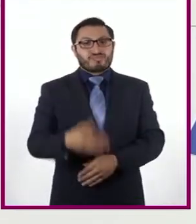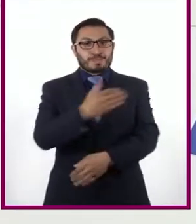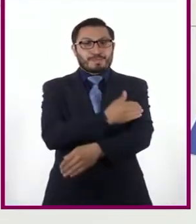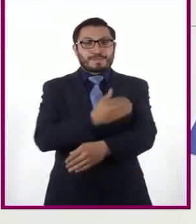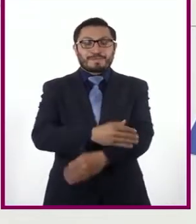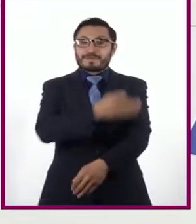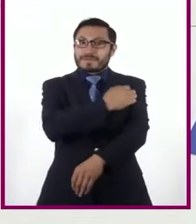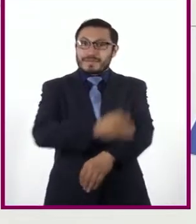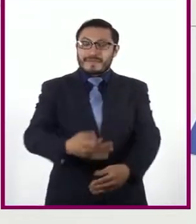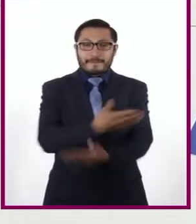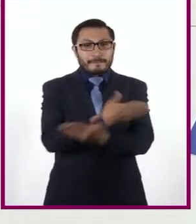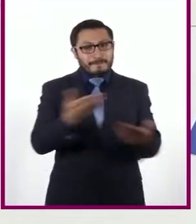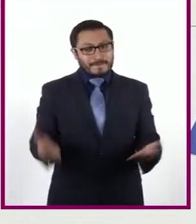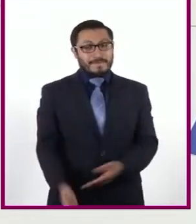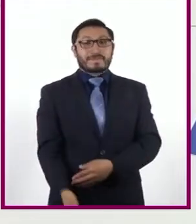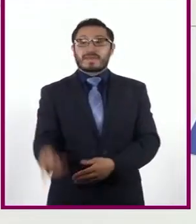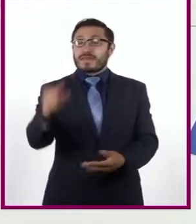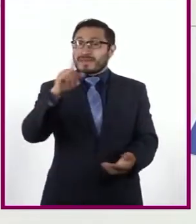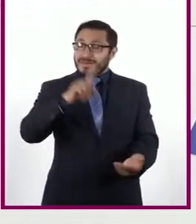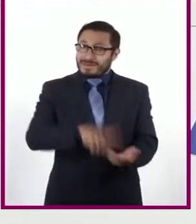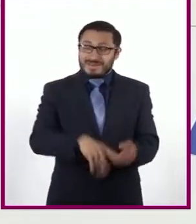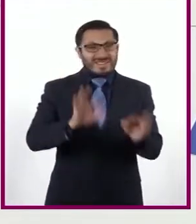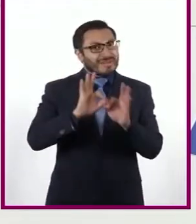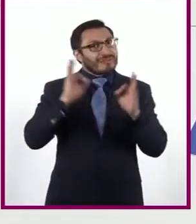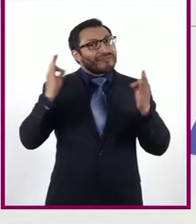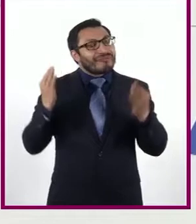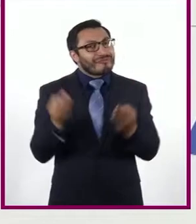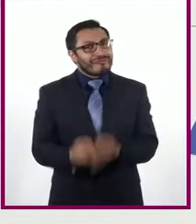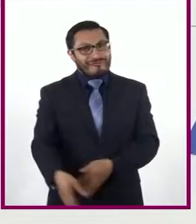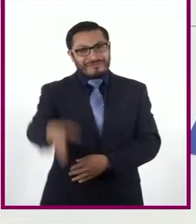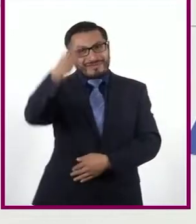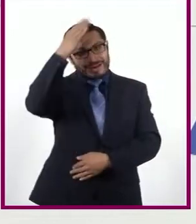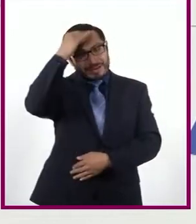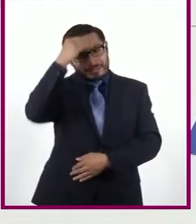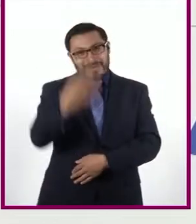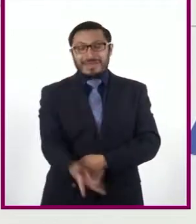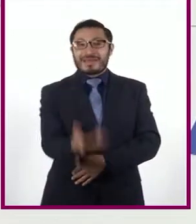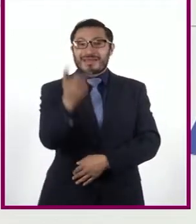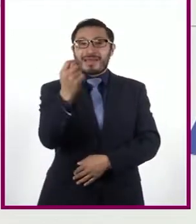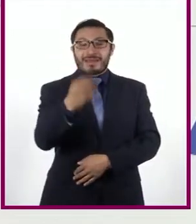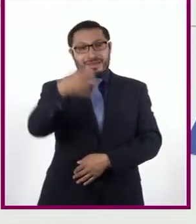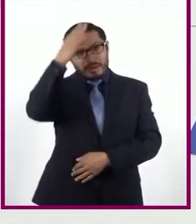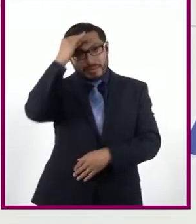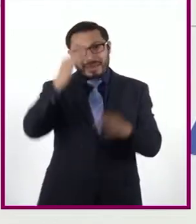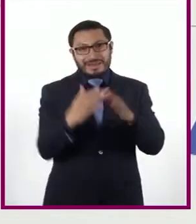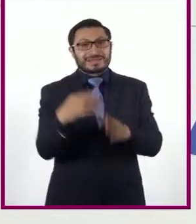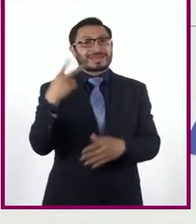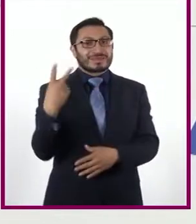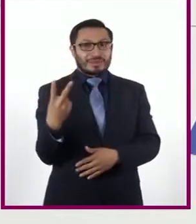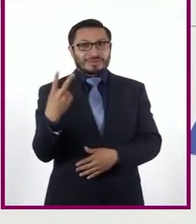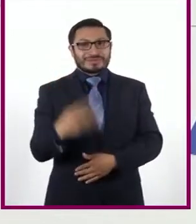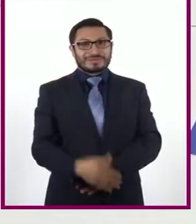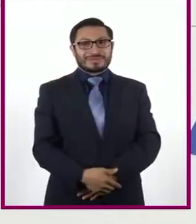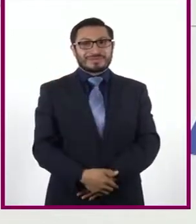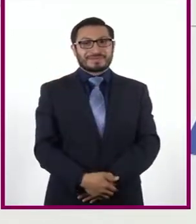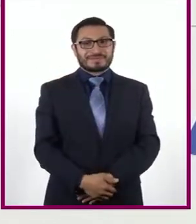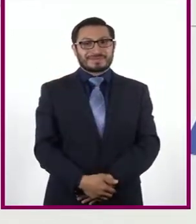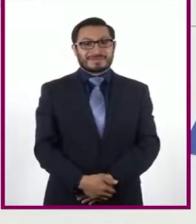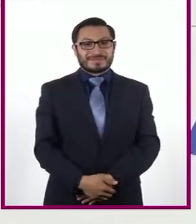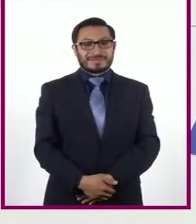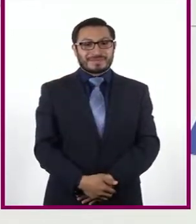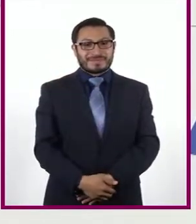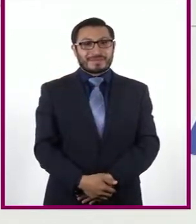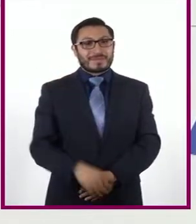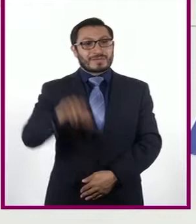sus familias y siendo parte de esta modalidad de aprendizaje a través de Aprende en Casa 2.